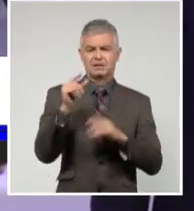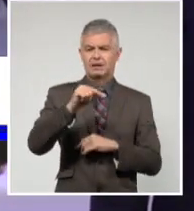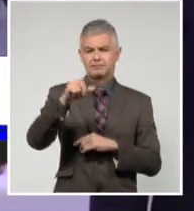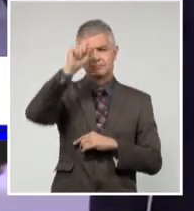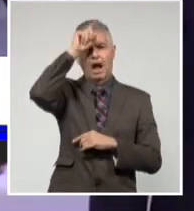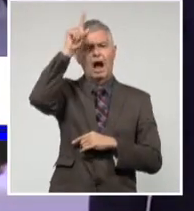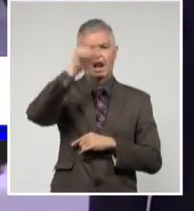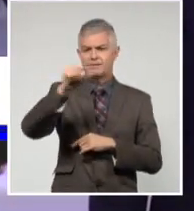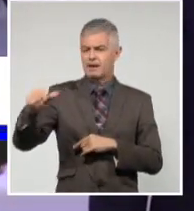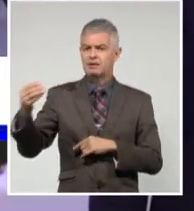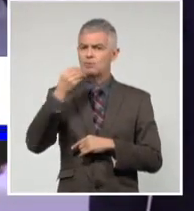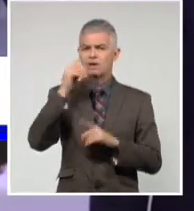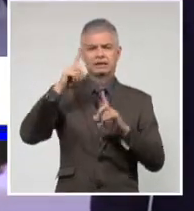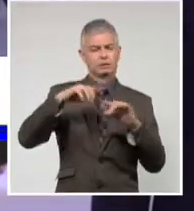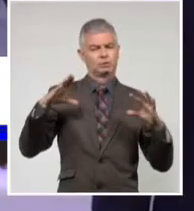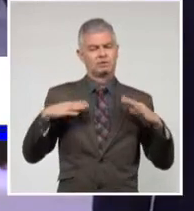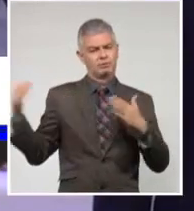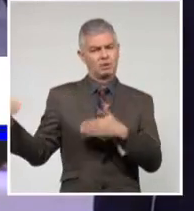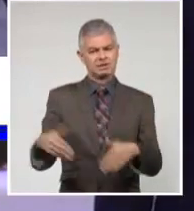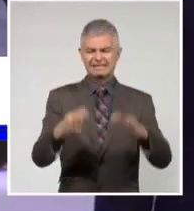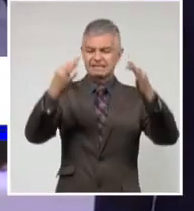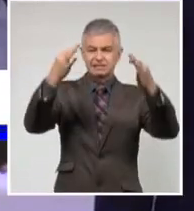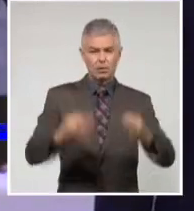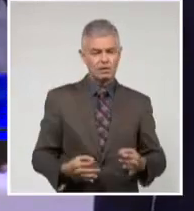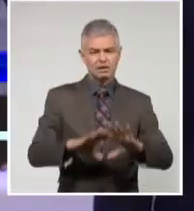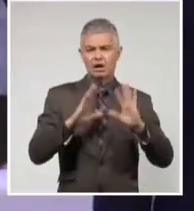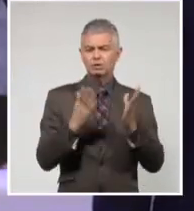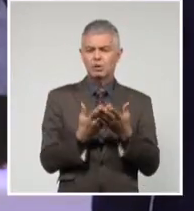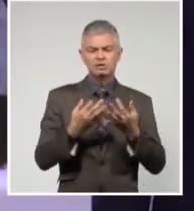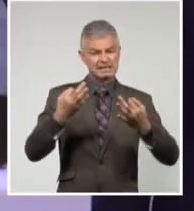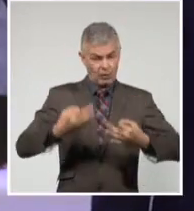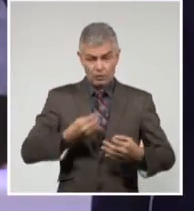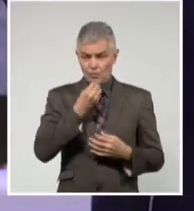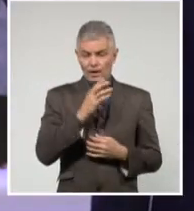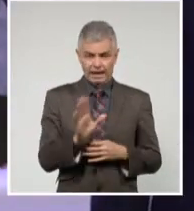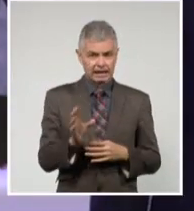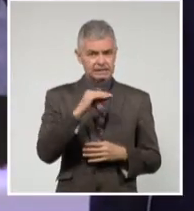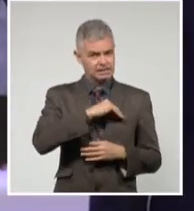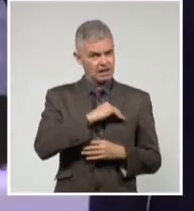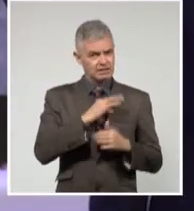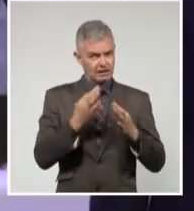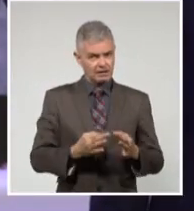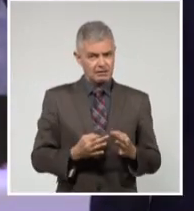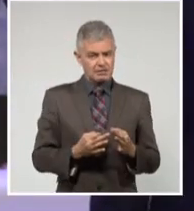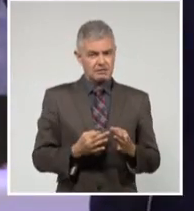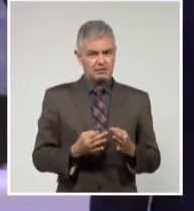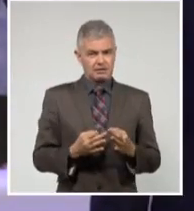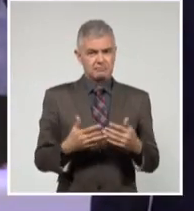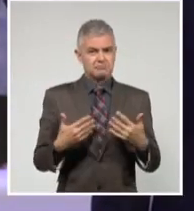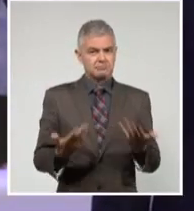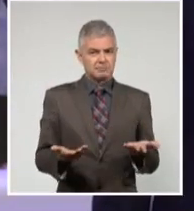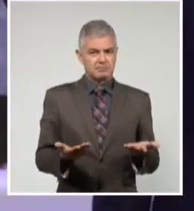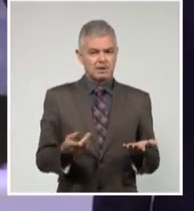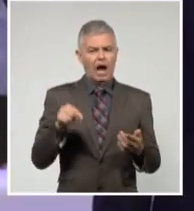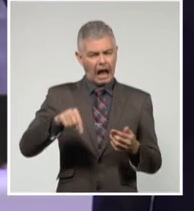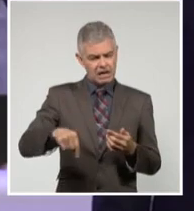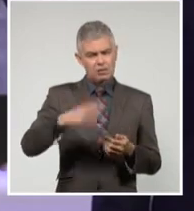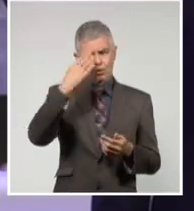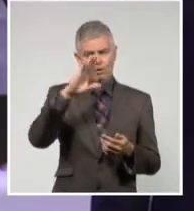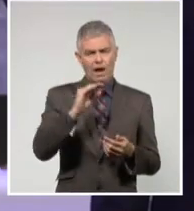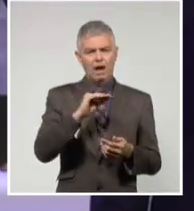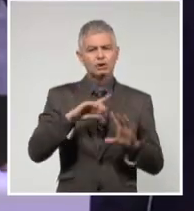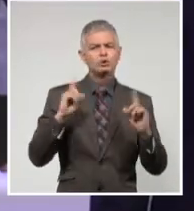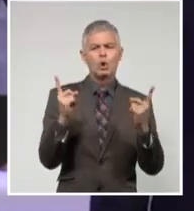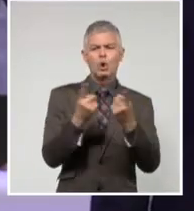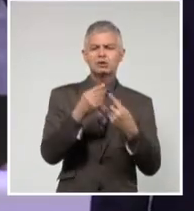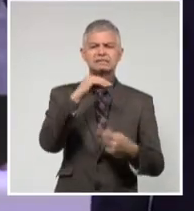seguridad y con el total convencimiento de que se sentirán